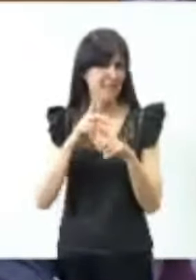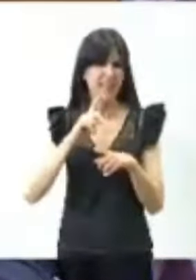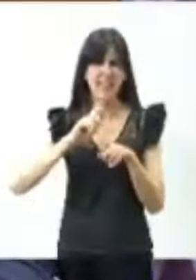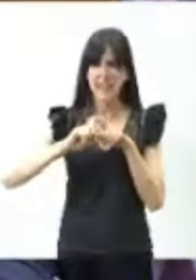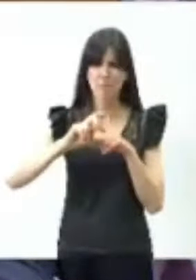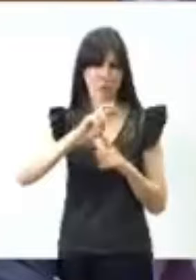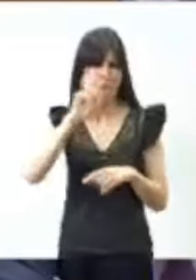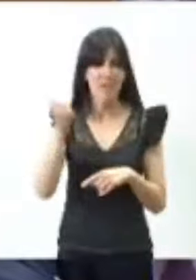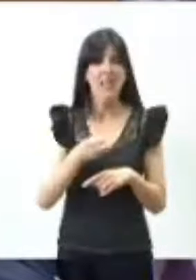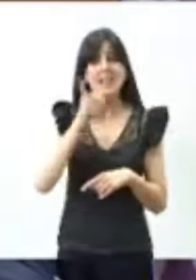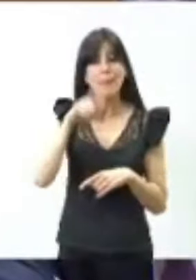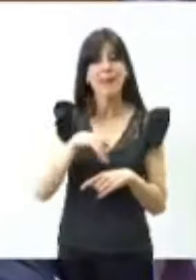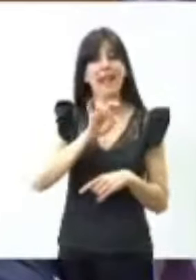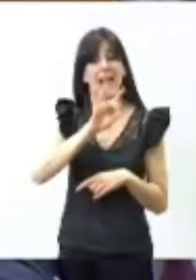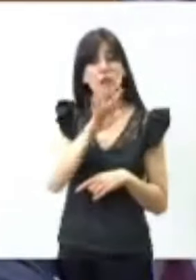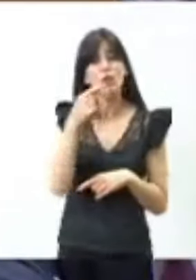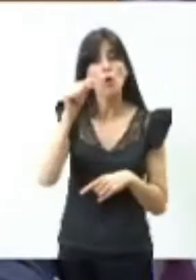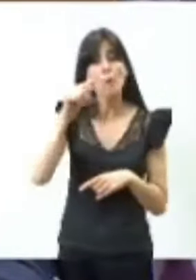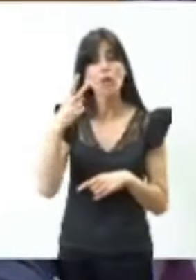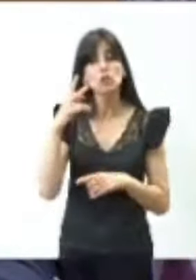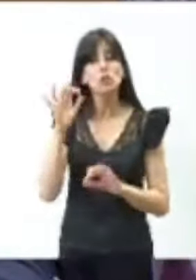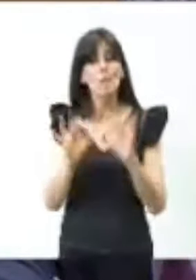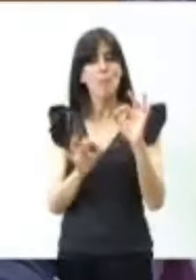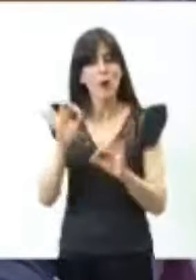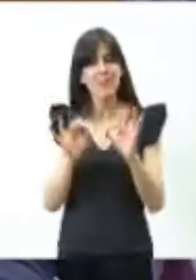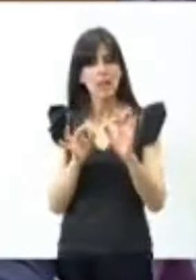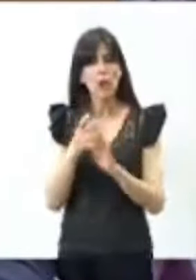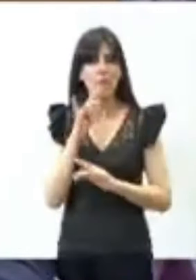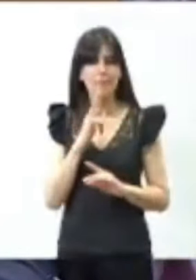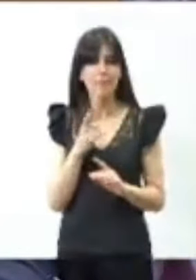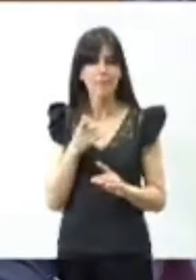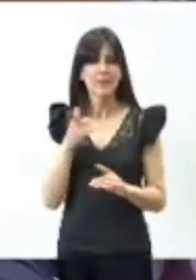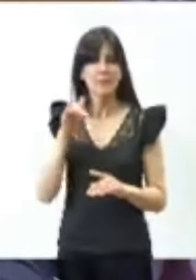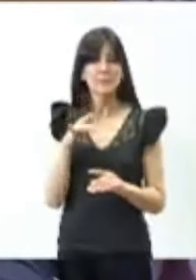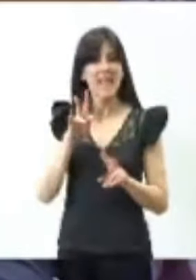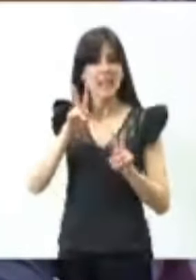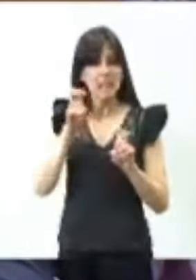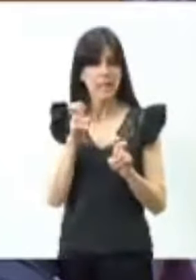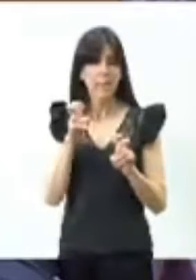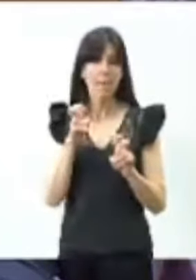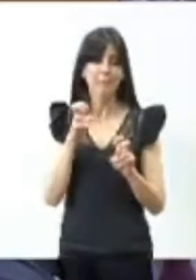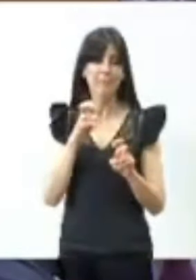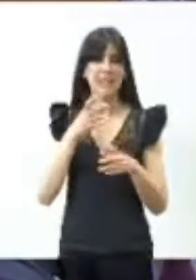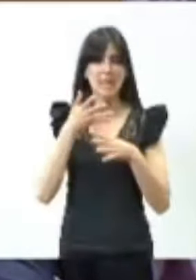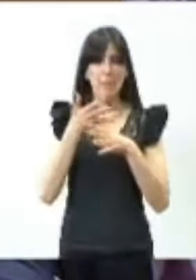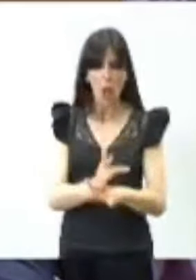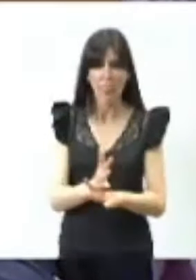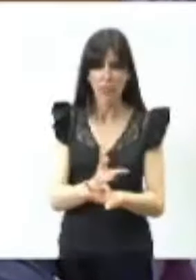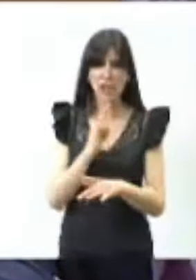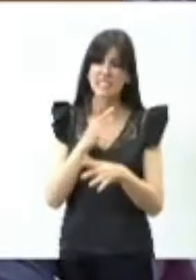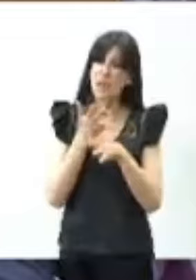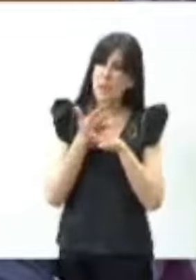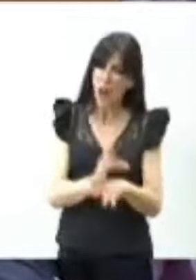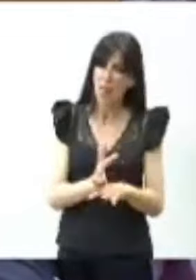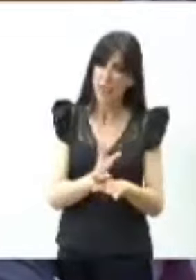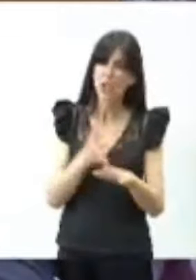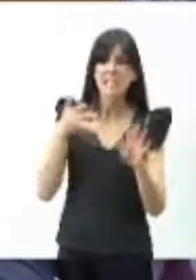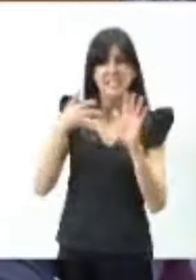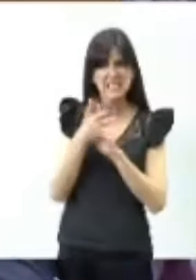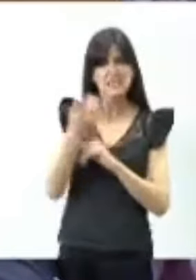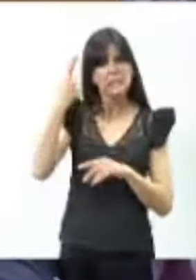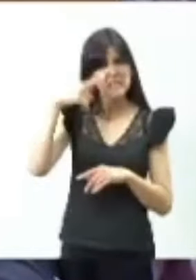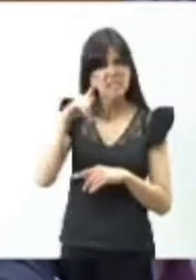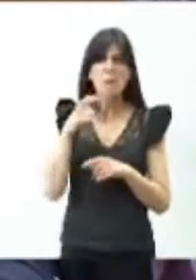un 14,2% las agresiones sexuales con penetración, que son las violaciones. Señora ministra,